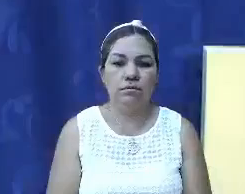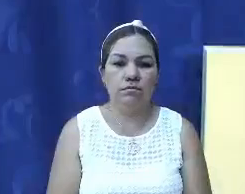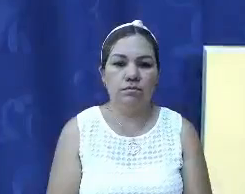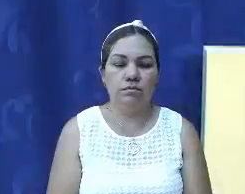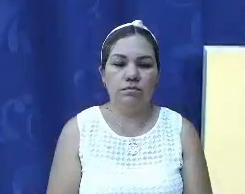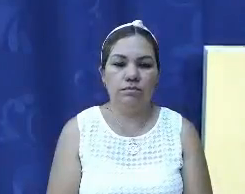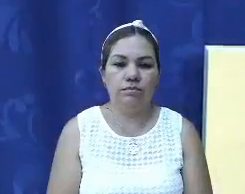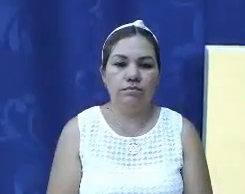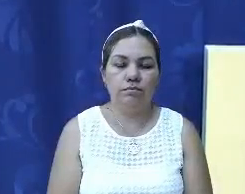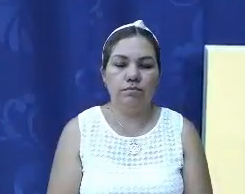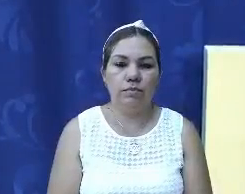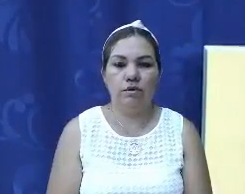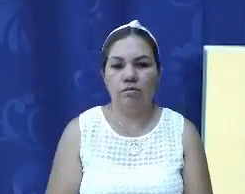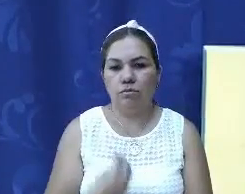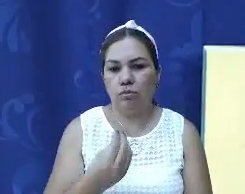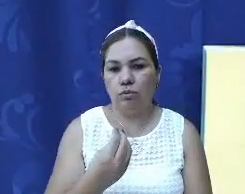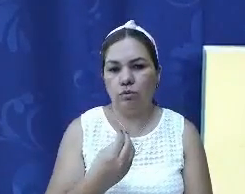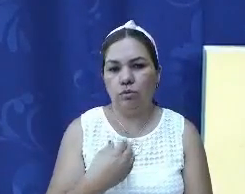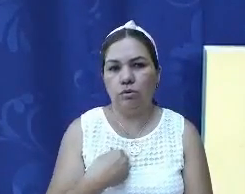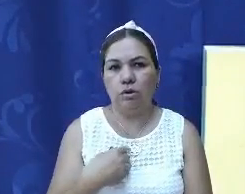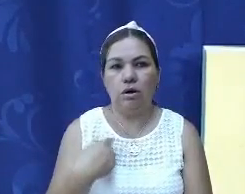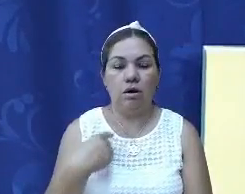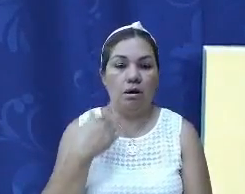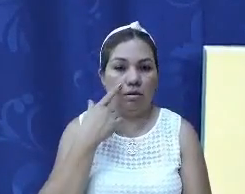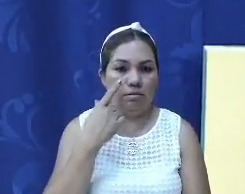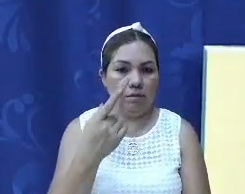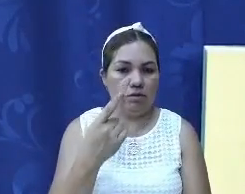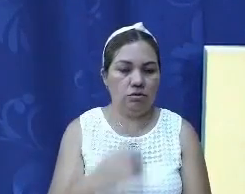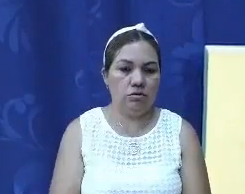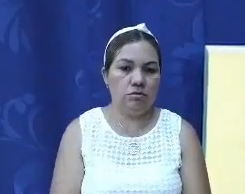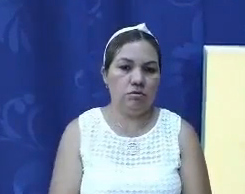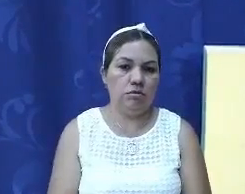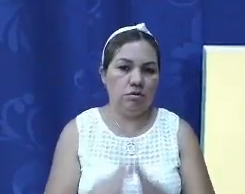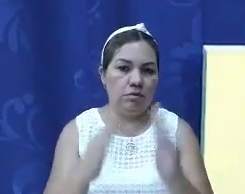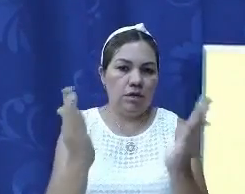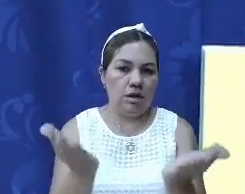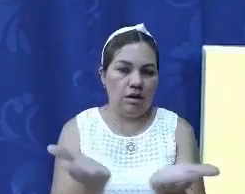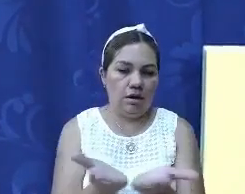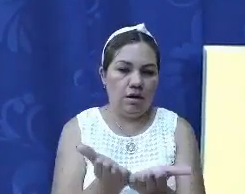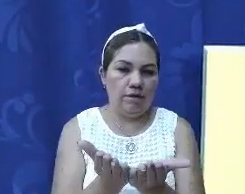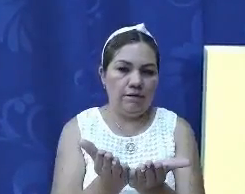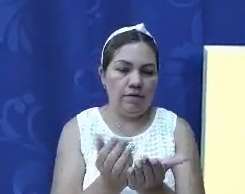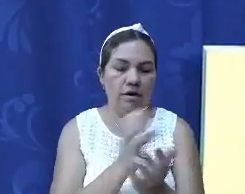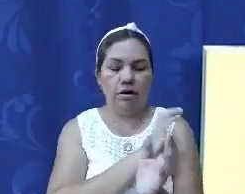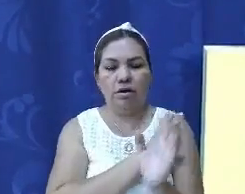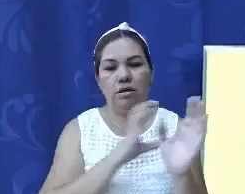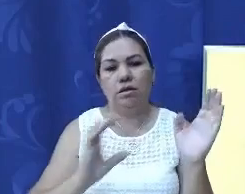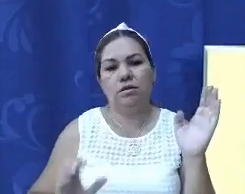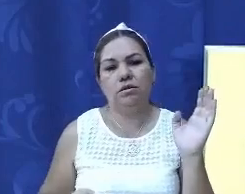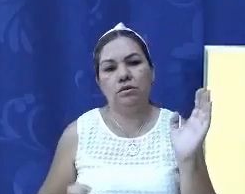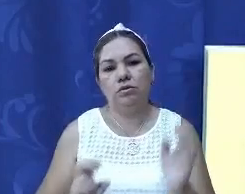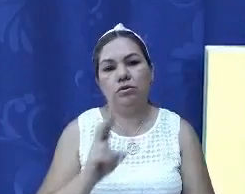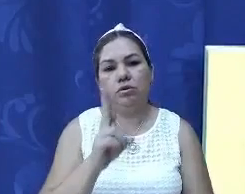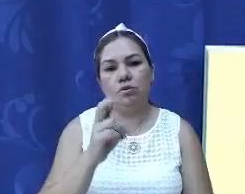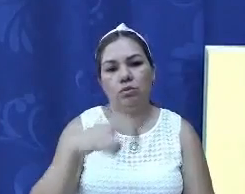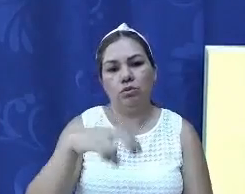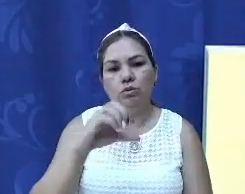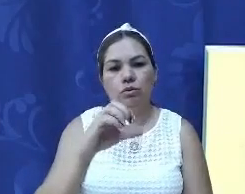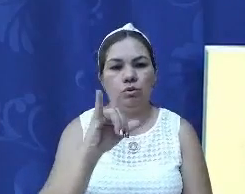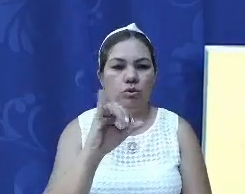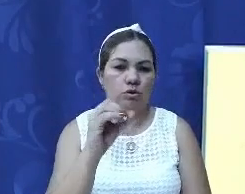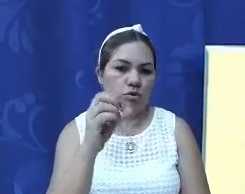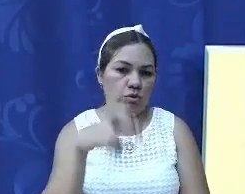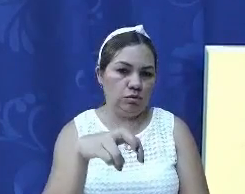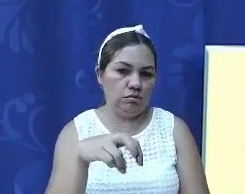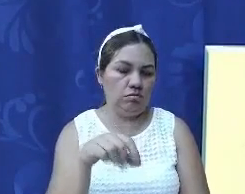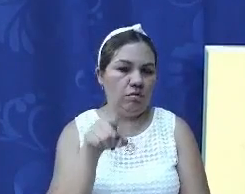¿A cuánto le pasó que ustedes empezaron a conectar a la palabra, a Cristo, a la unción, y de repente usted se ve como